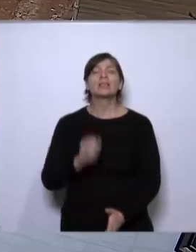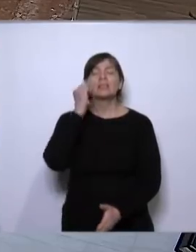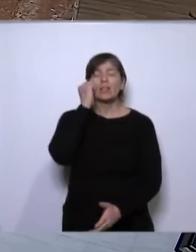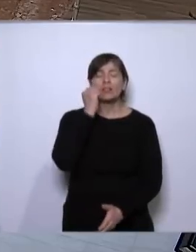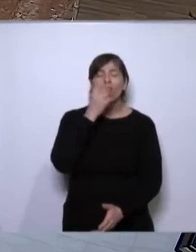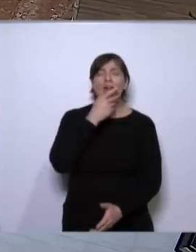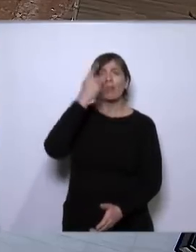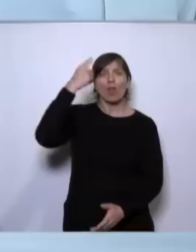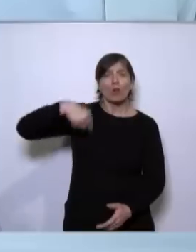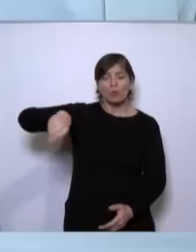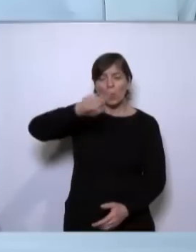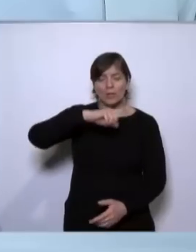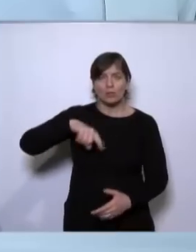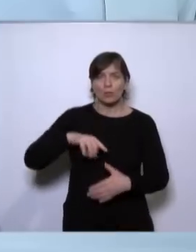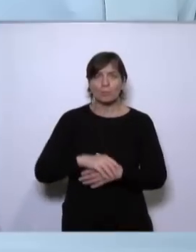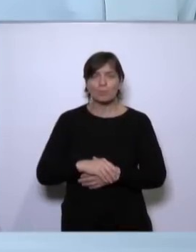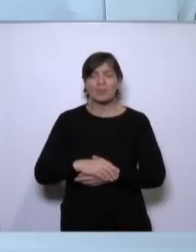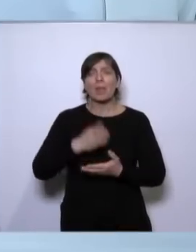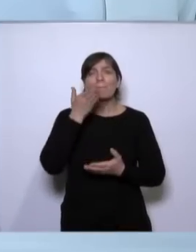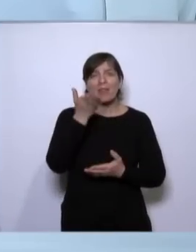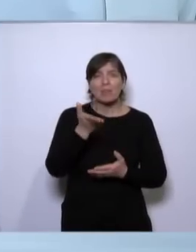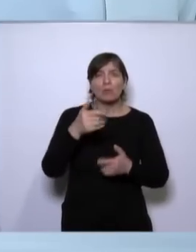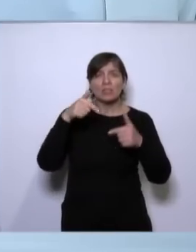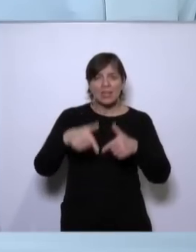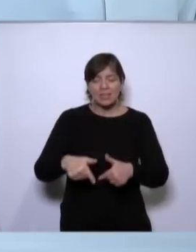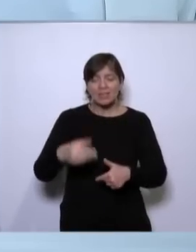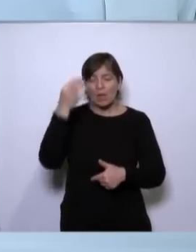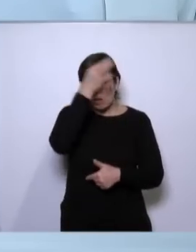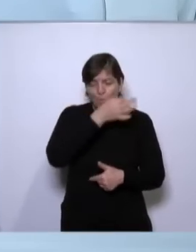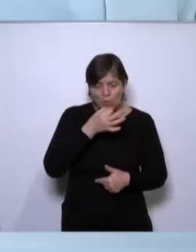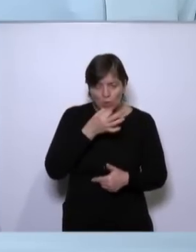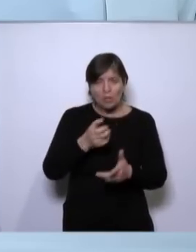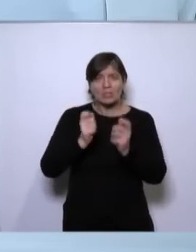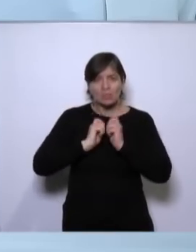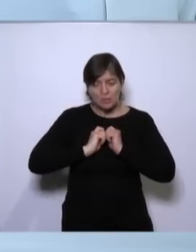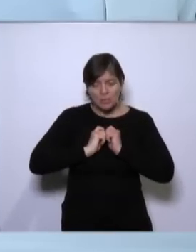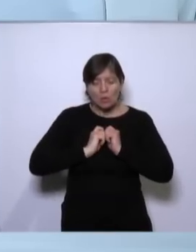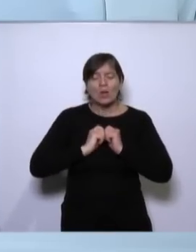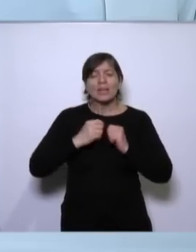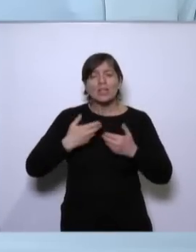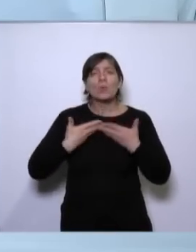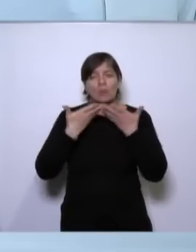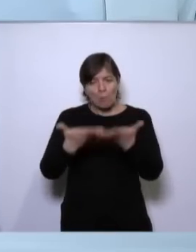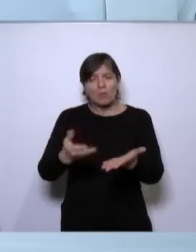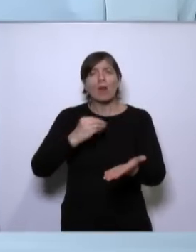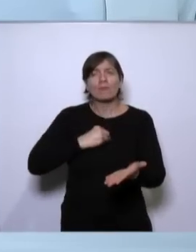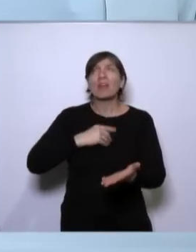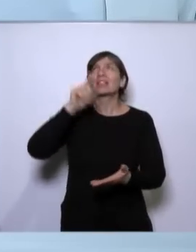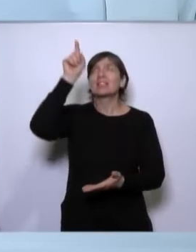Señor y Dios nuestro, te pedimos que el sacramento recibido y la profesión de nuestra fe en